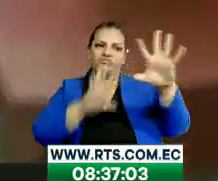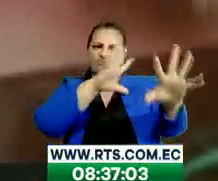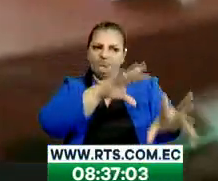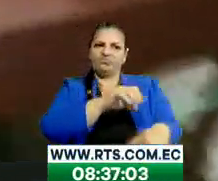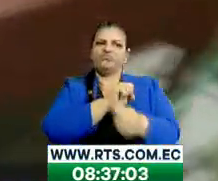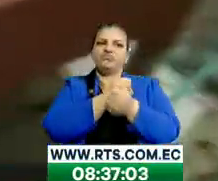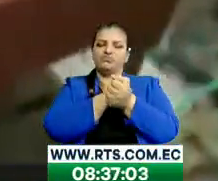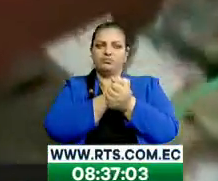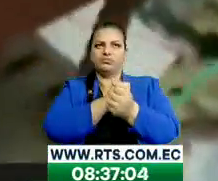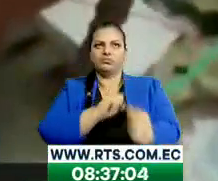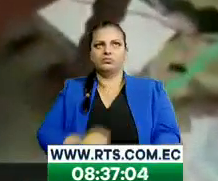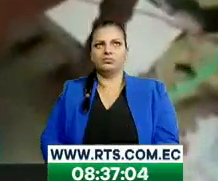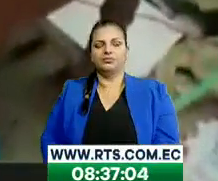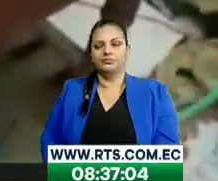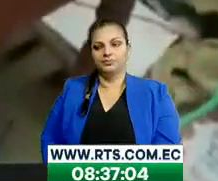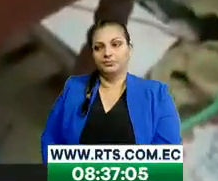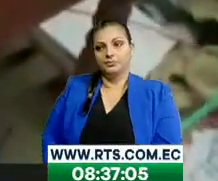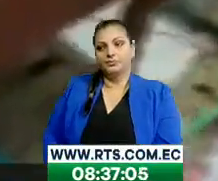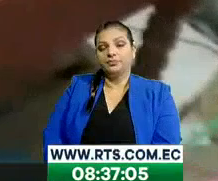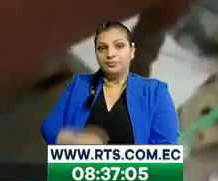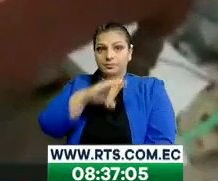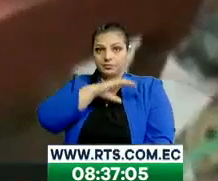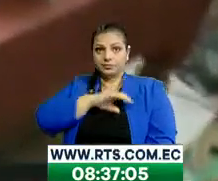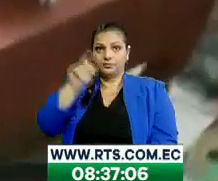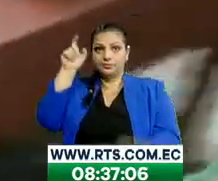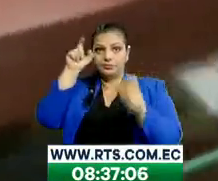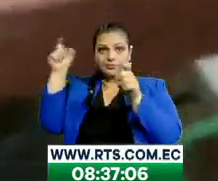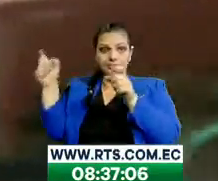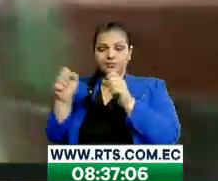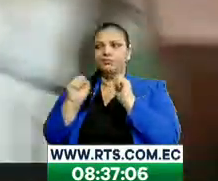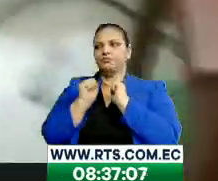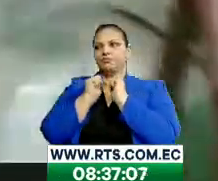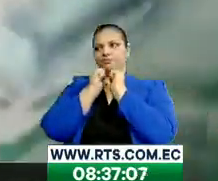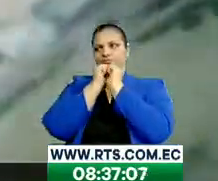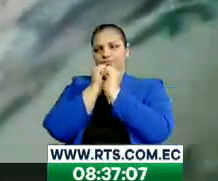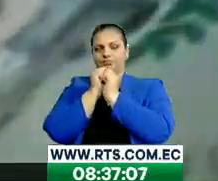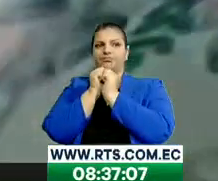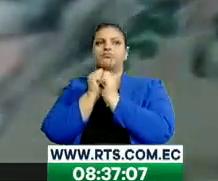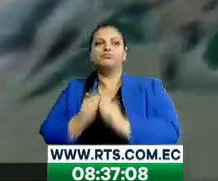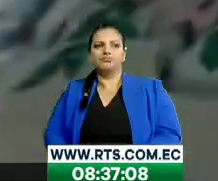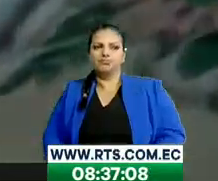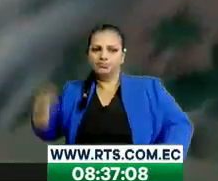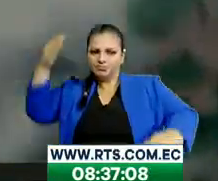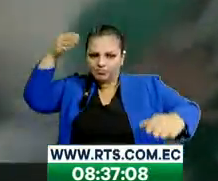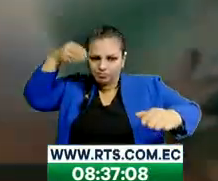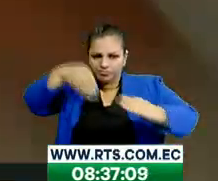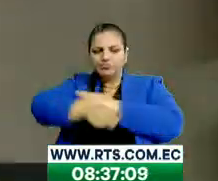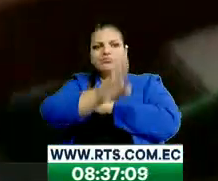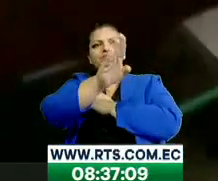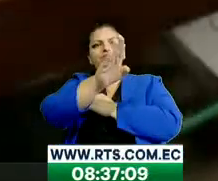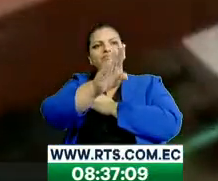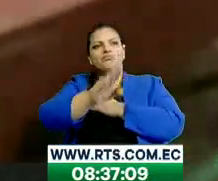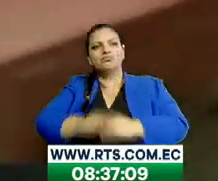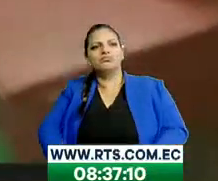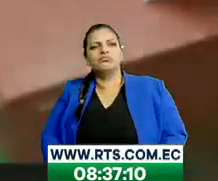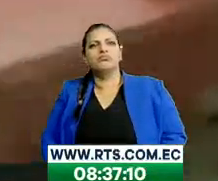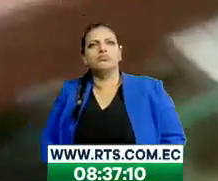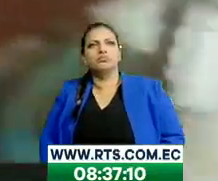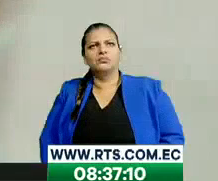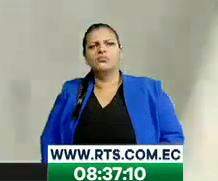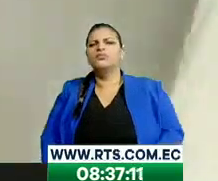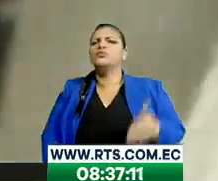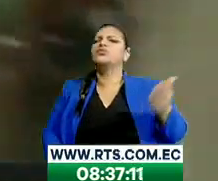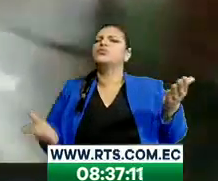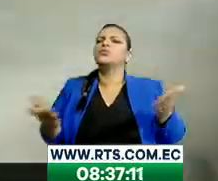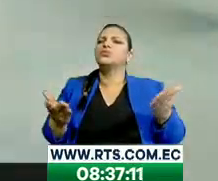Fue una acción en conjunto entre Fiscalía y Policía en donde se dio el allanamiento de un inmueble en el sector conocido como Nueva